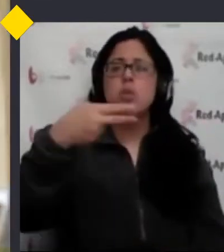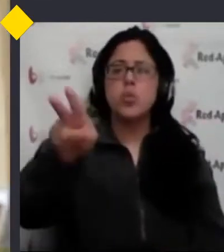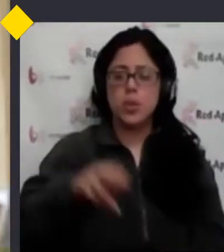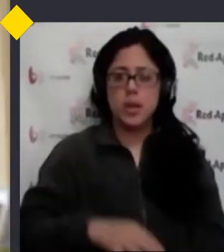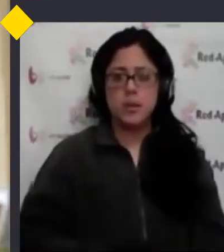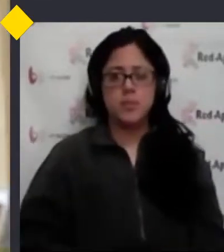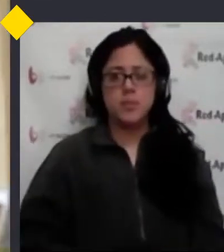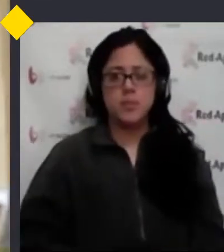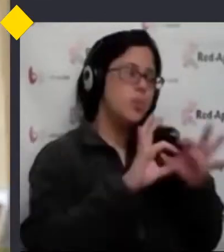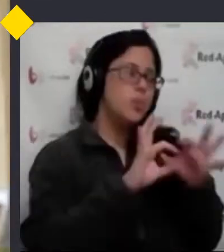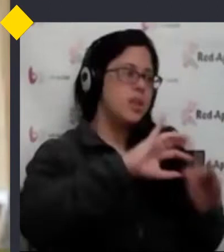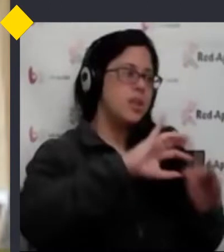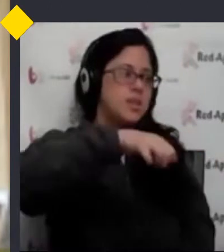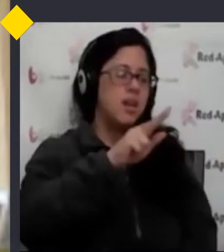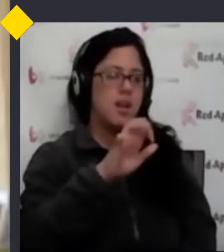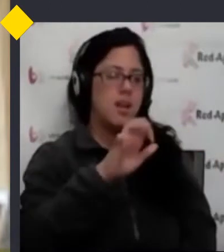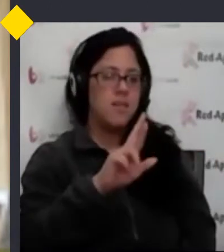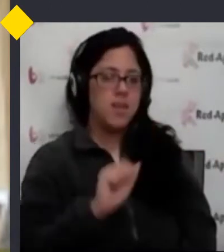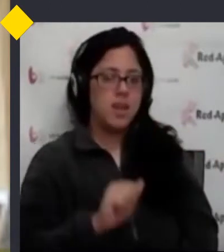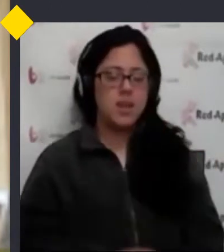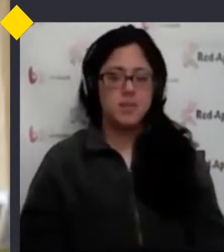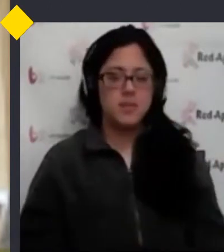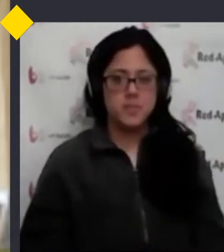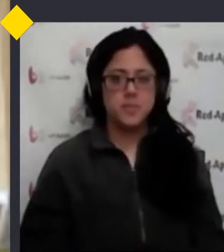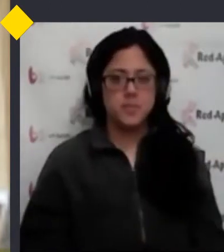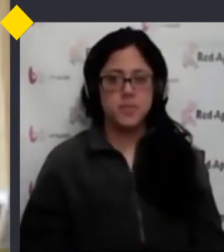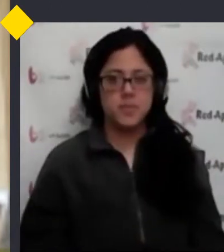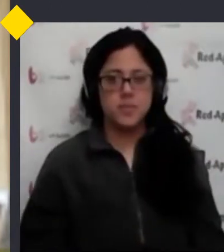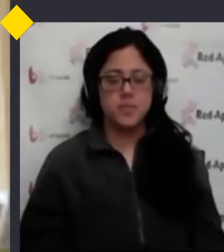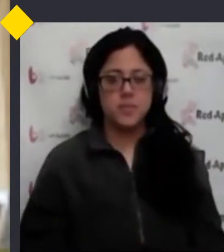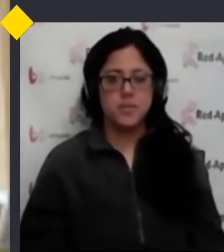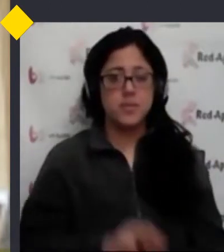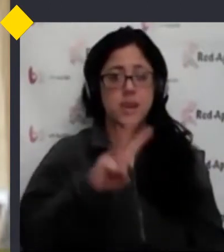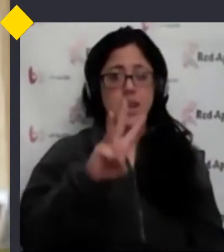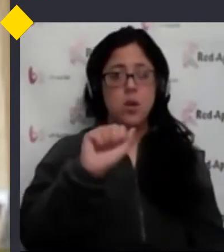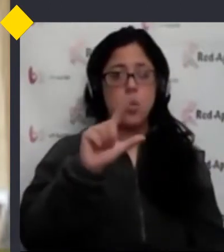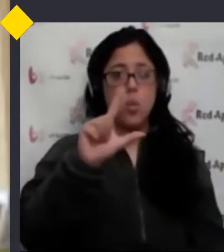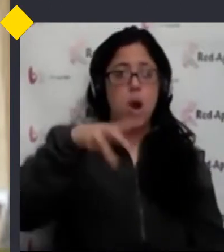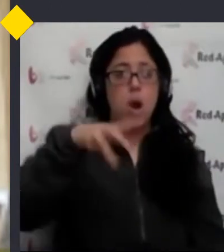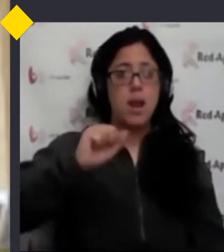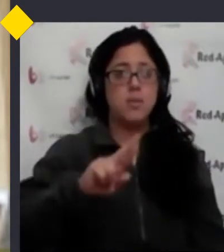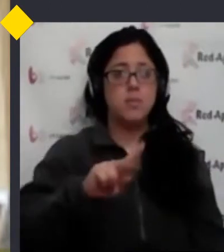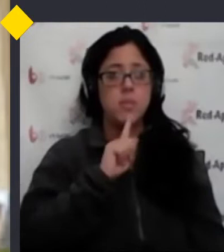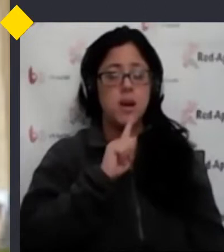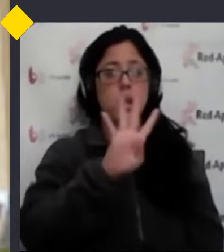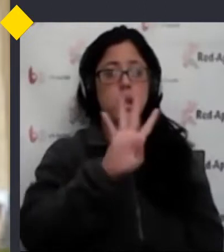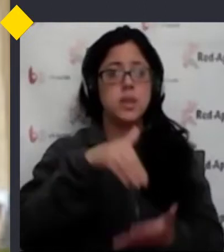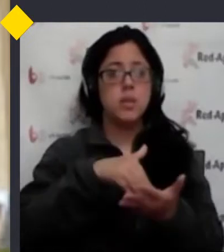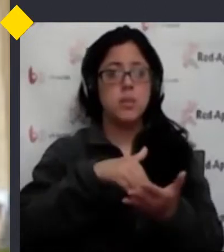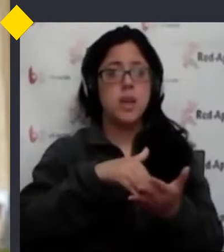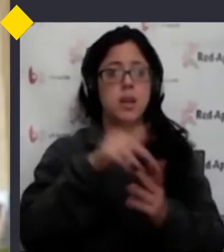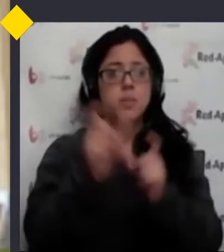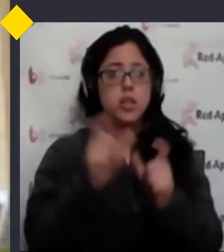Gracias, Tavera. Bueno, en Walmart somos 45.000 colaboradores, somos un gran equipo